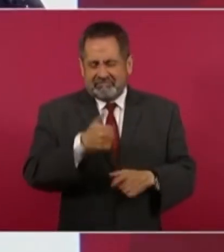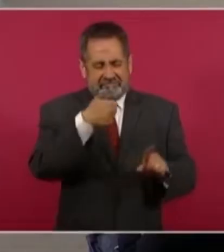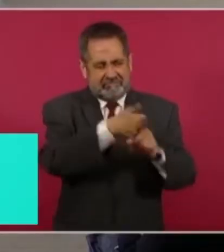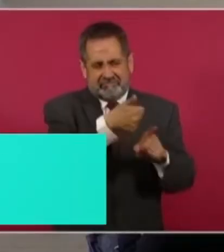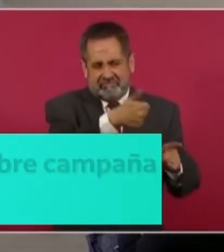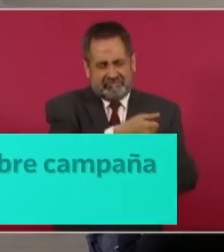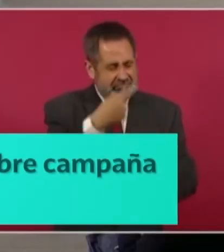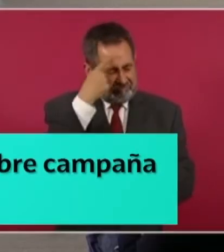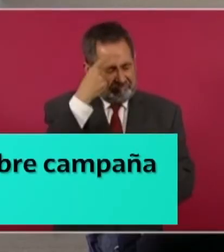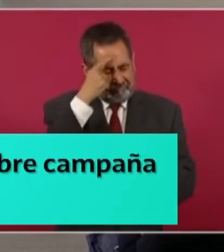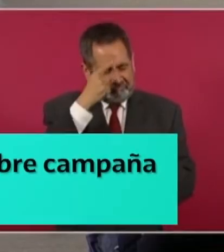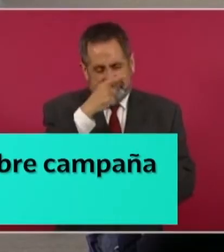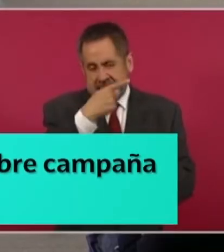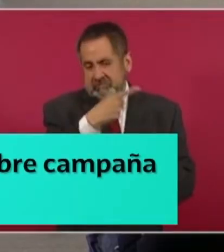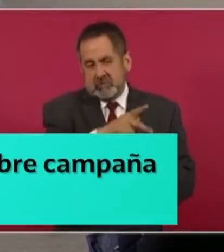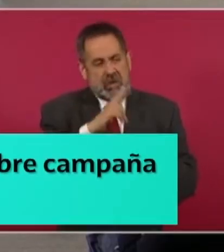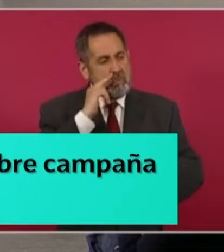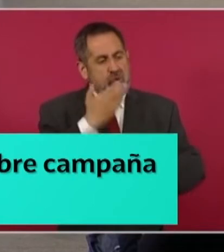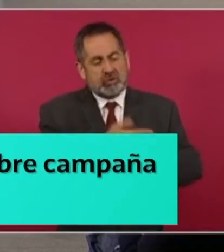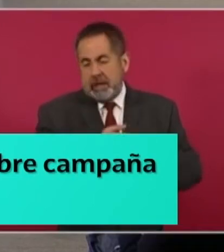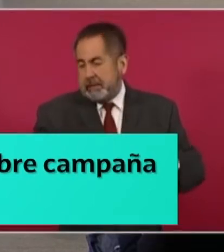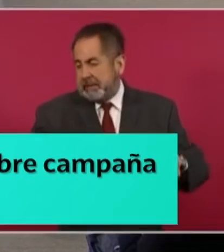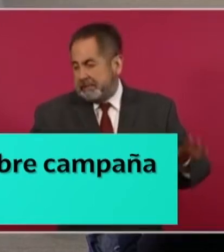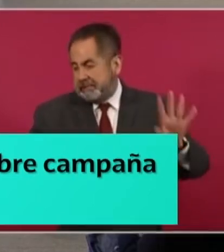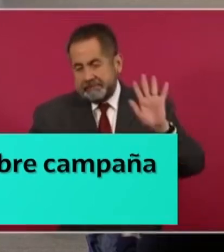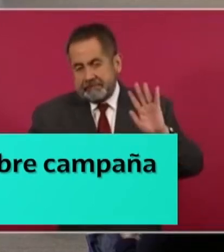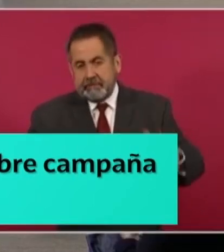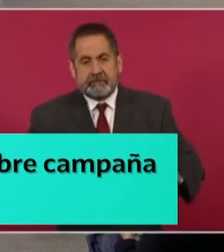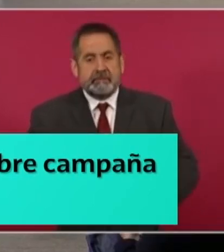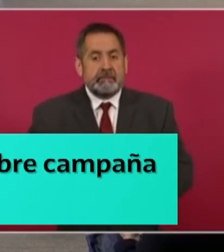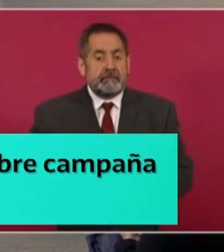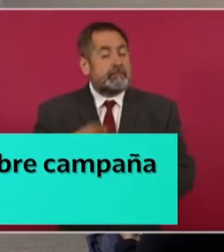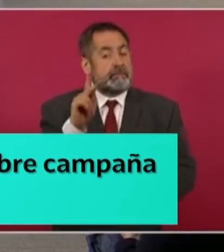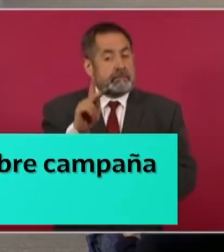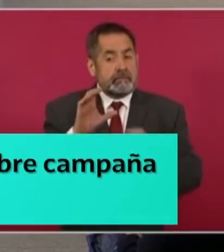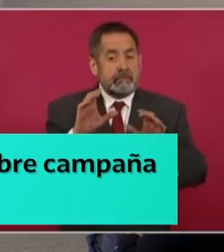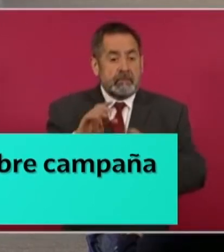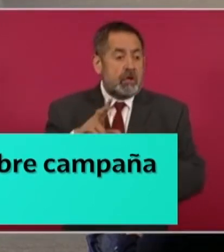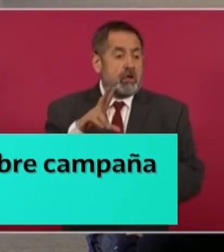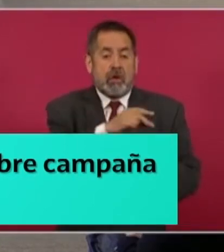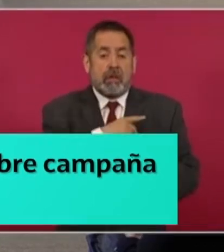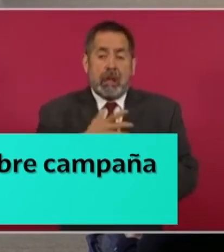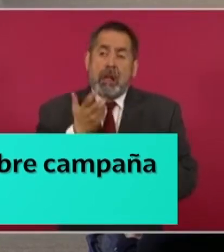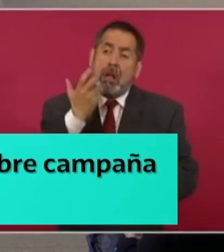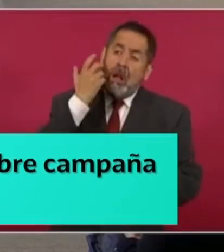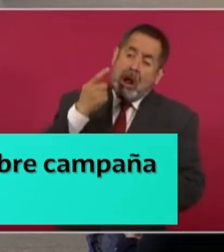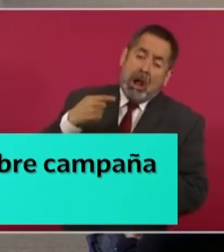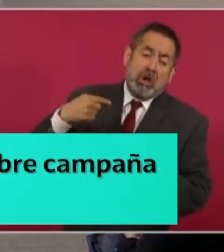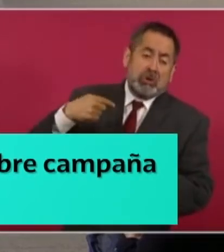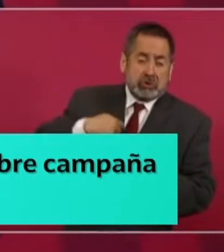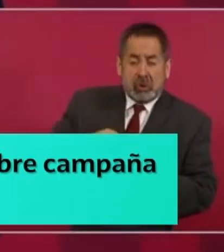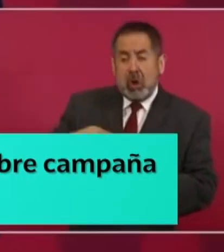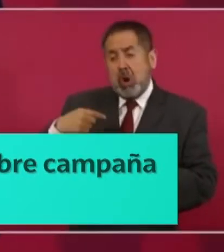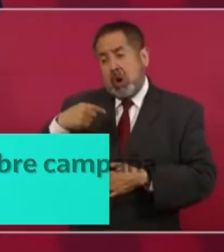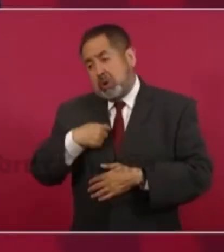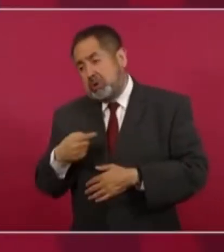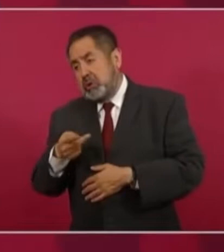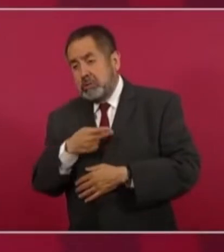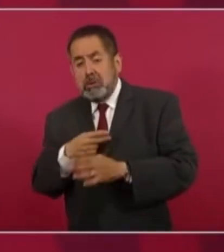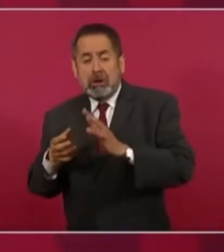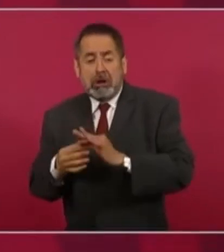haga responsable de sus actos. Ah, pero que no se rasguen las vestiduras